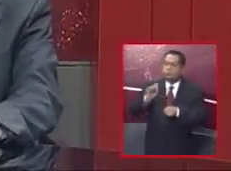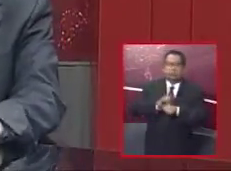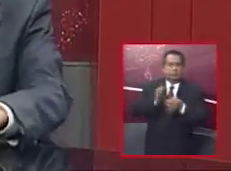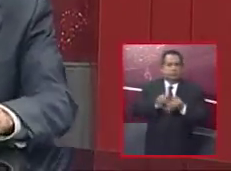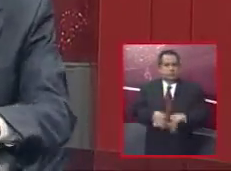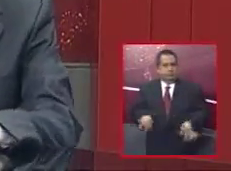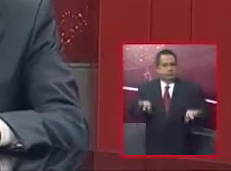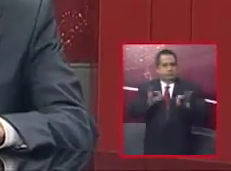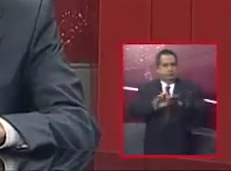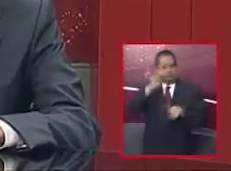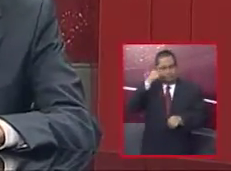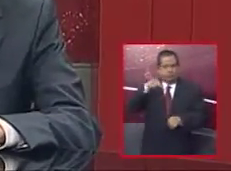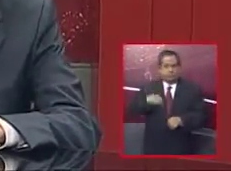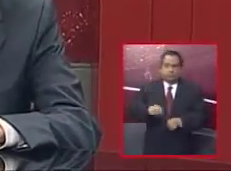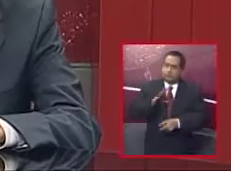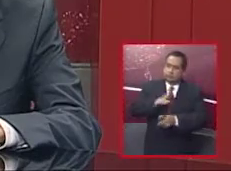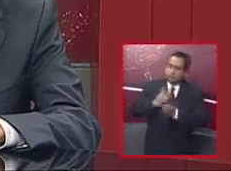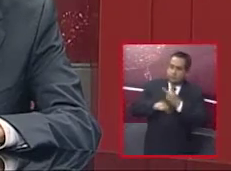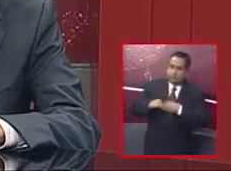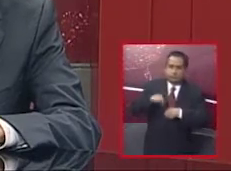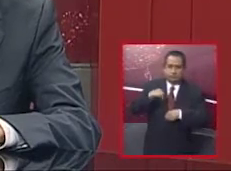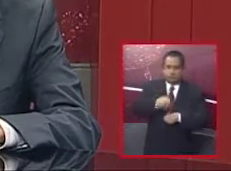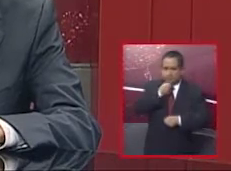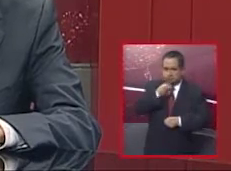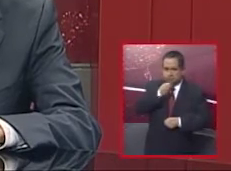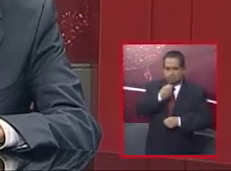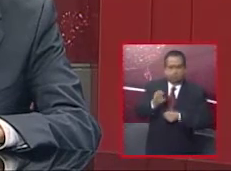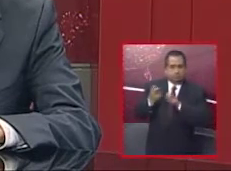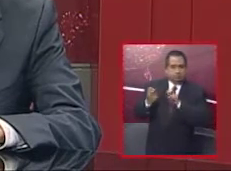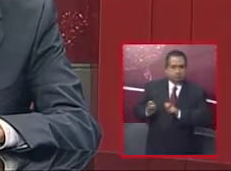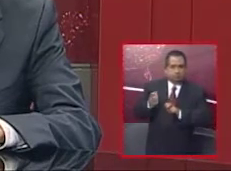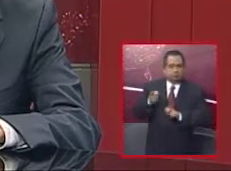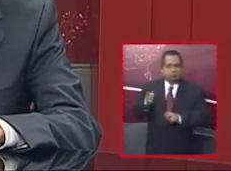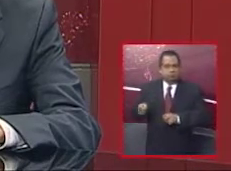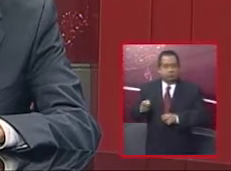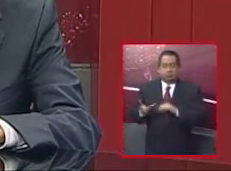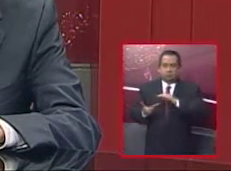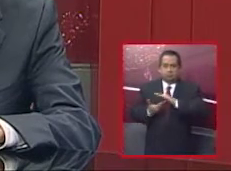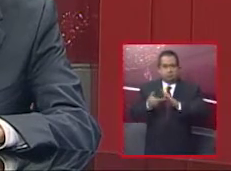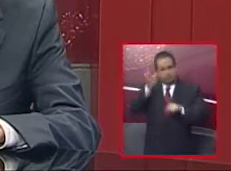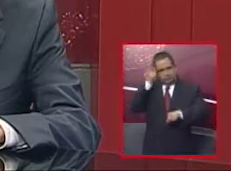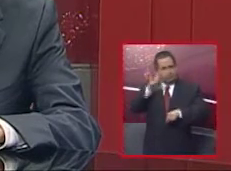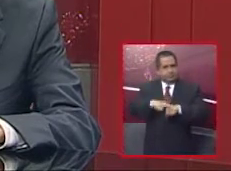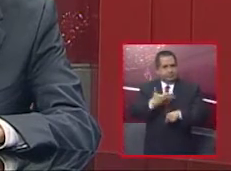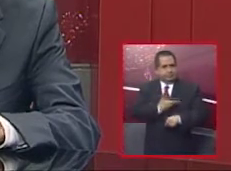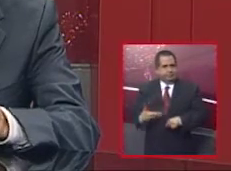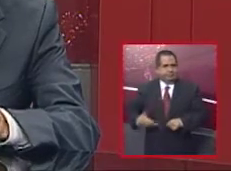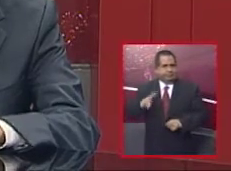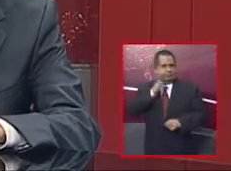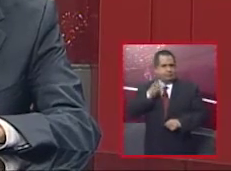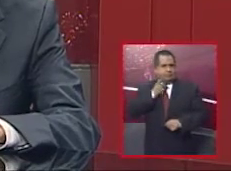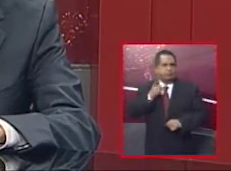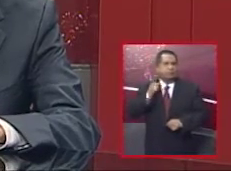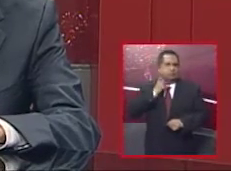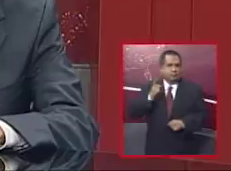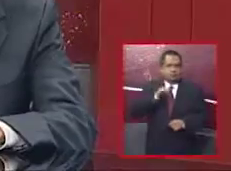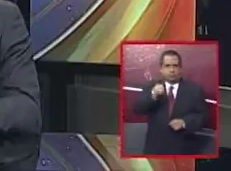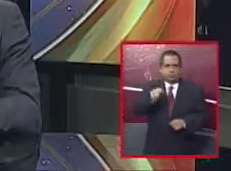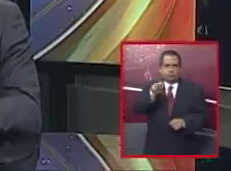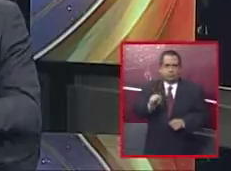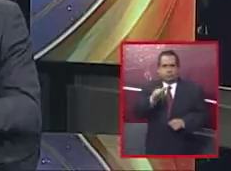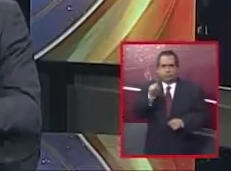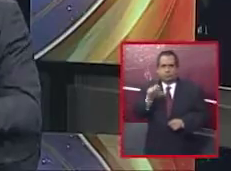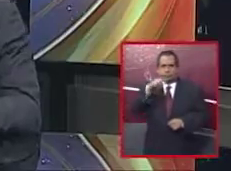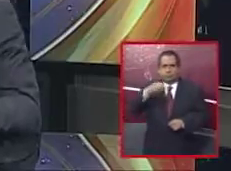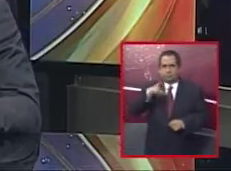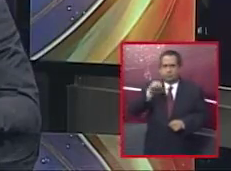este espacio informativo. Está aquí con nosotros en el estudio de noticias el presidente de la mesa directiva de la Cámara de Diputados, el diputado Jesús Zambrano, a quien le